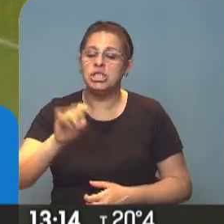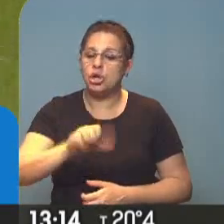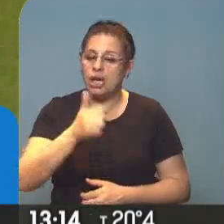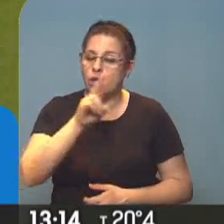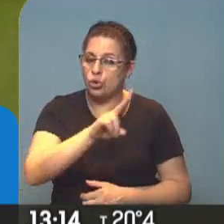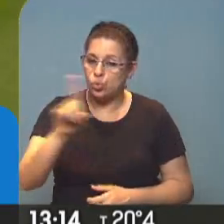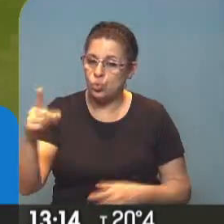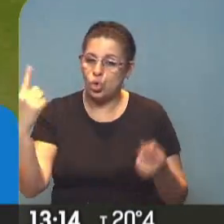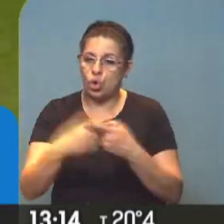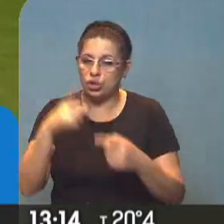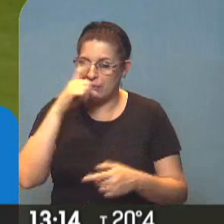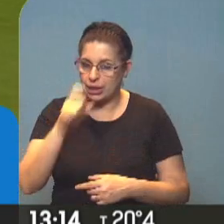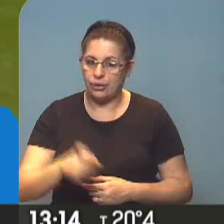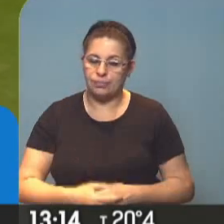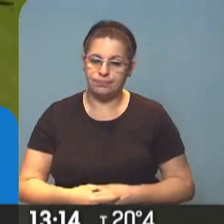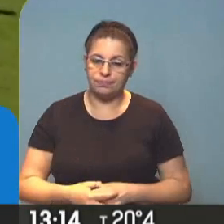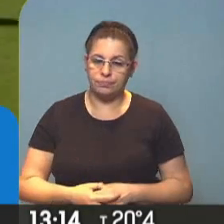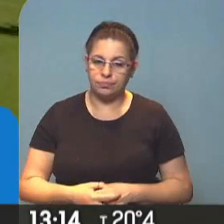2-1 frente a Belgrano.